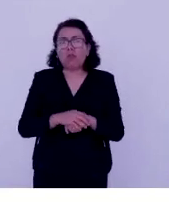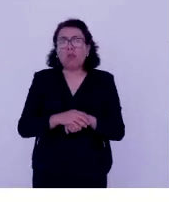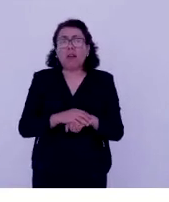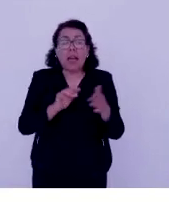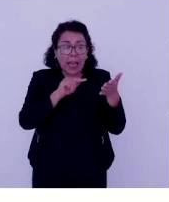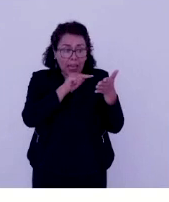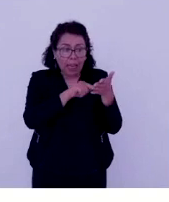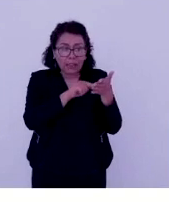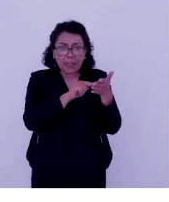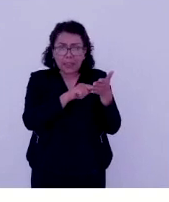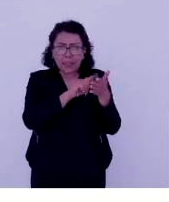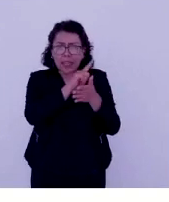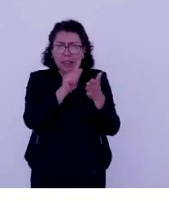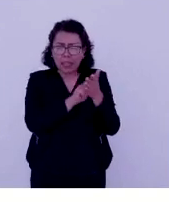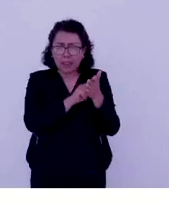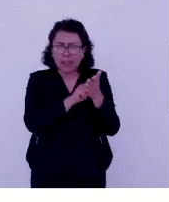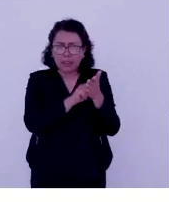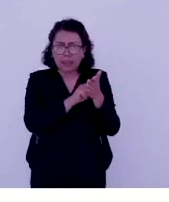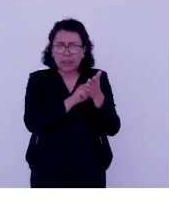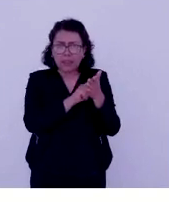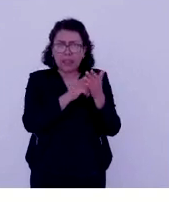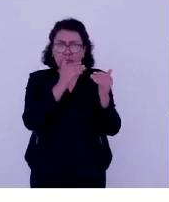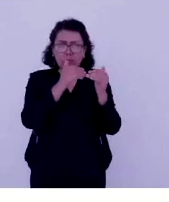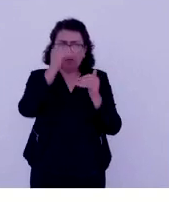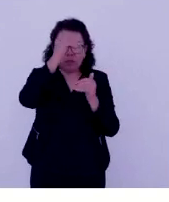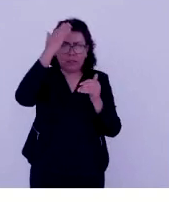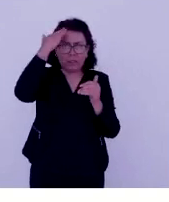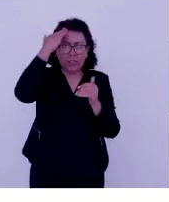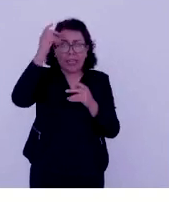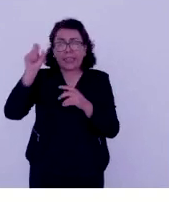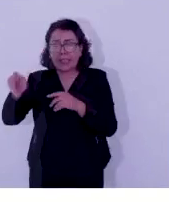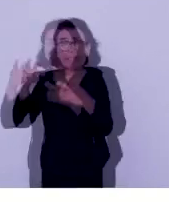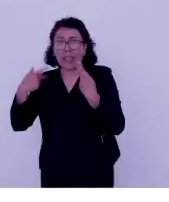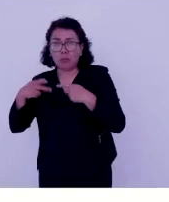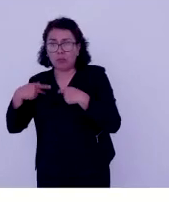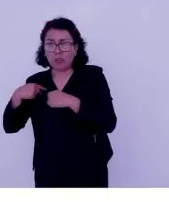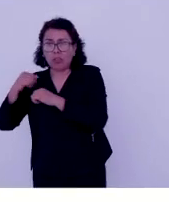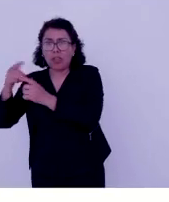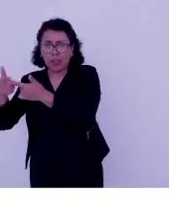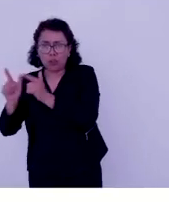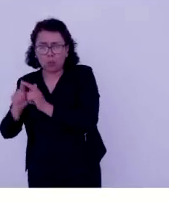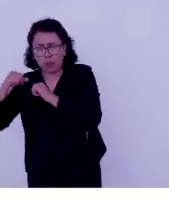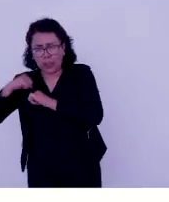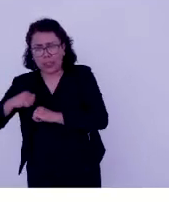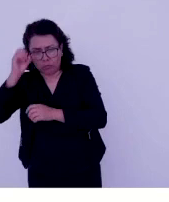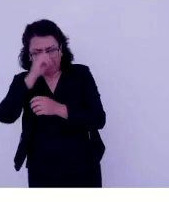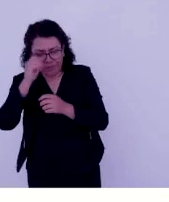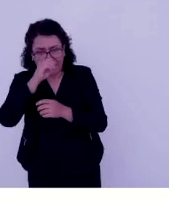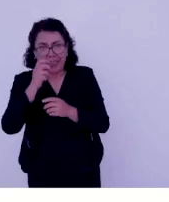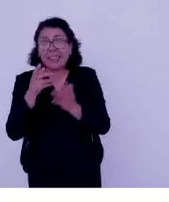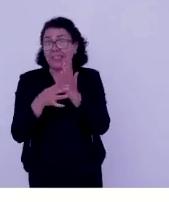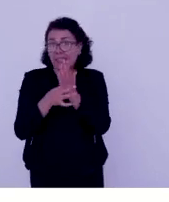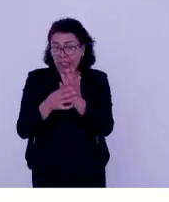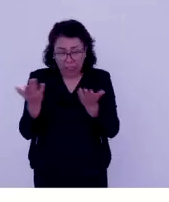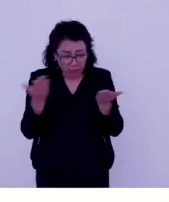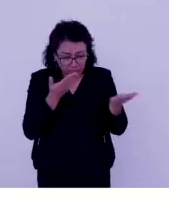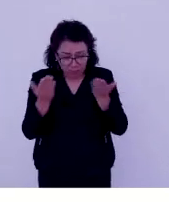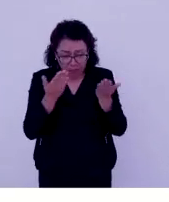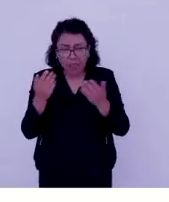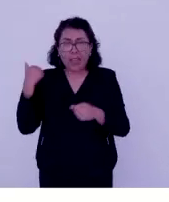reglamento del tribunal superior de justicia y el del observatorio ciudadano tres ordenamientos que permitieron que en el mes de febrero de